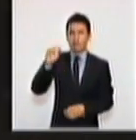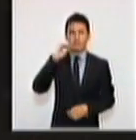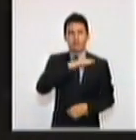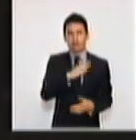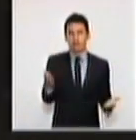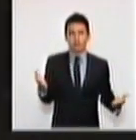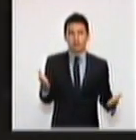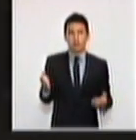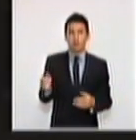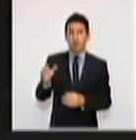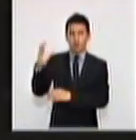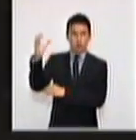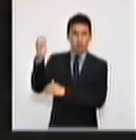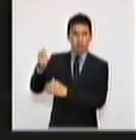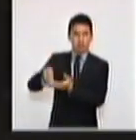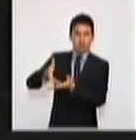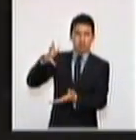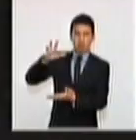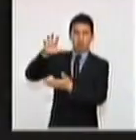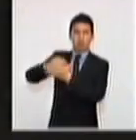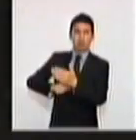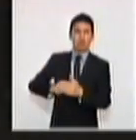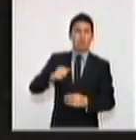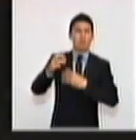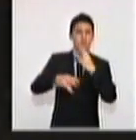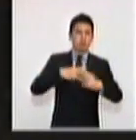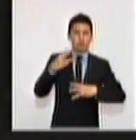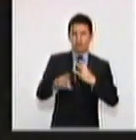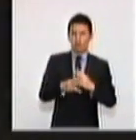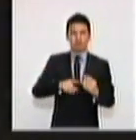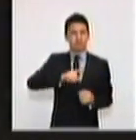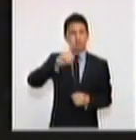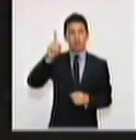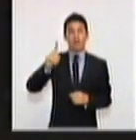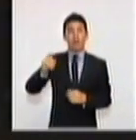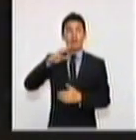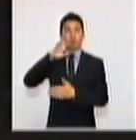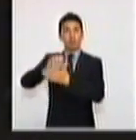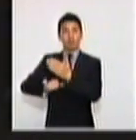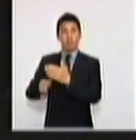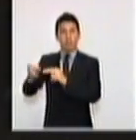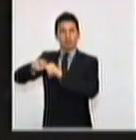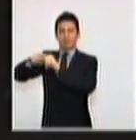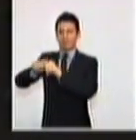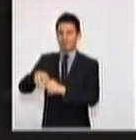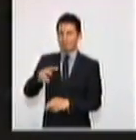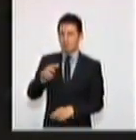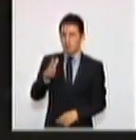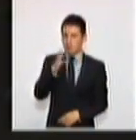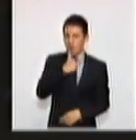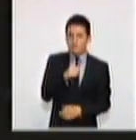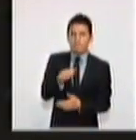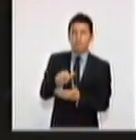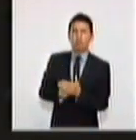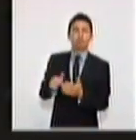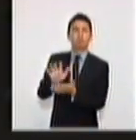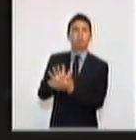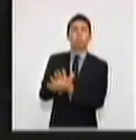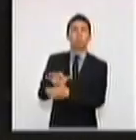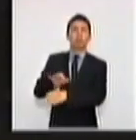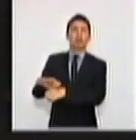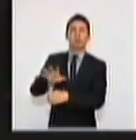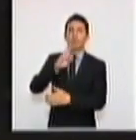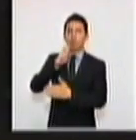falso. A los más ricos de Colombia y del mundo les van a bajar los impuestos en esta reforma tributaria. Esa es la triste, esa es la